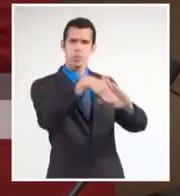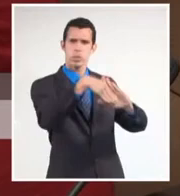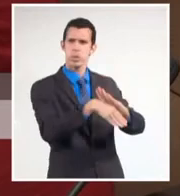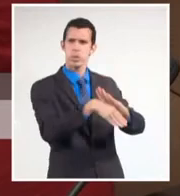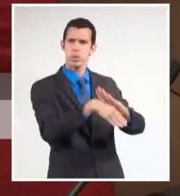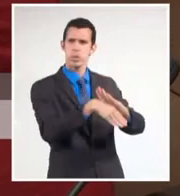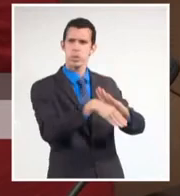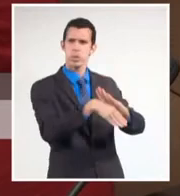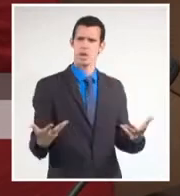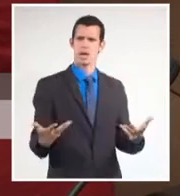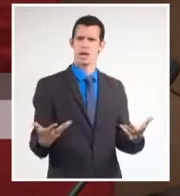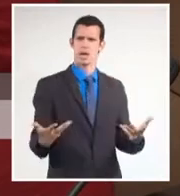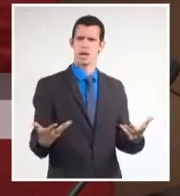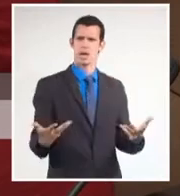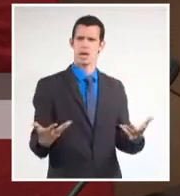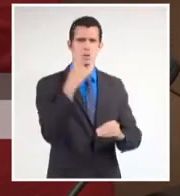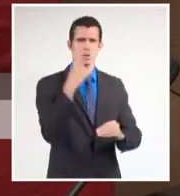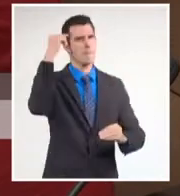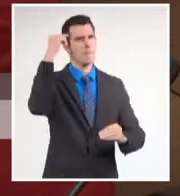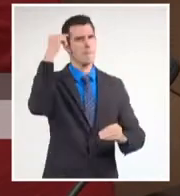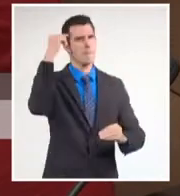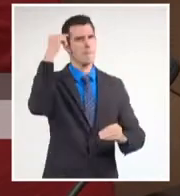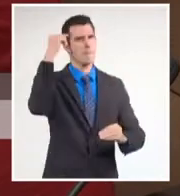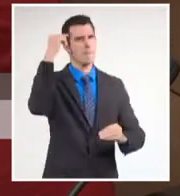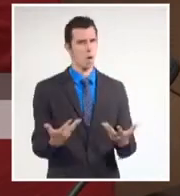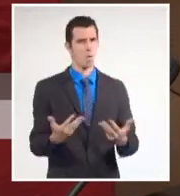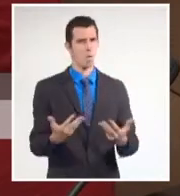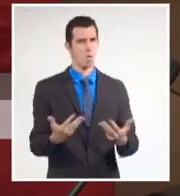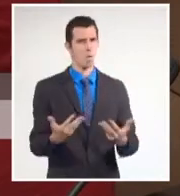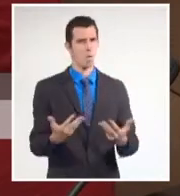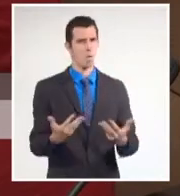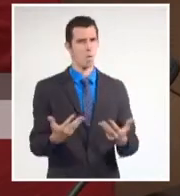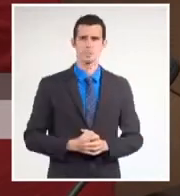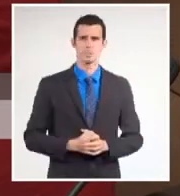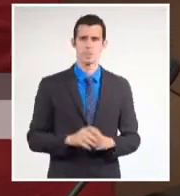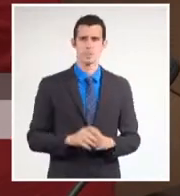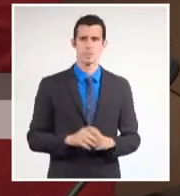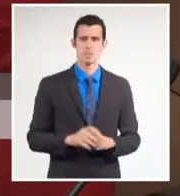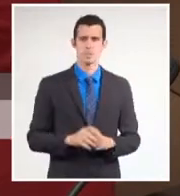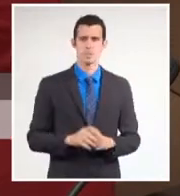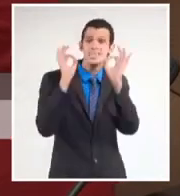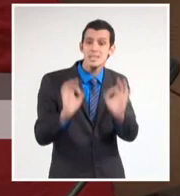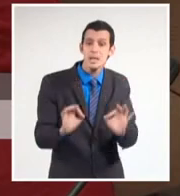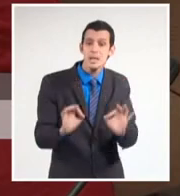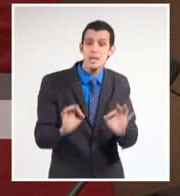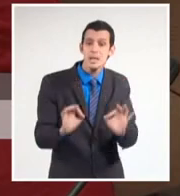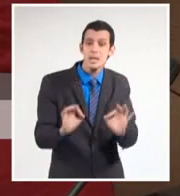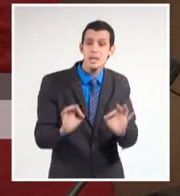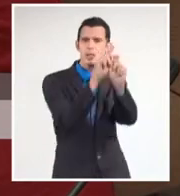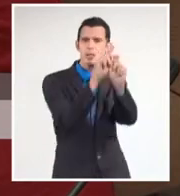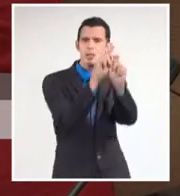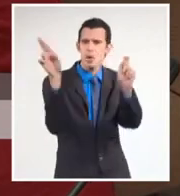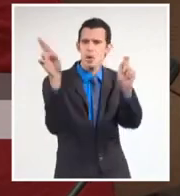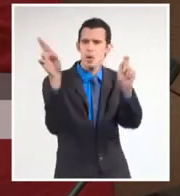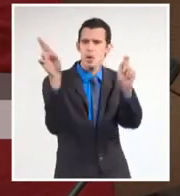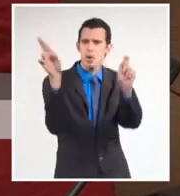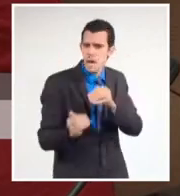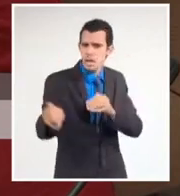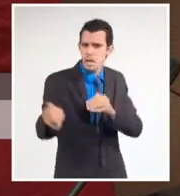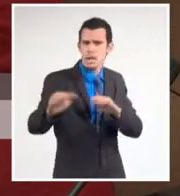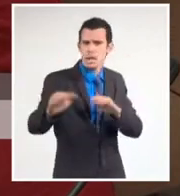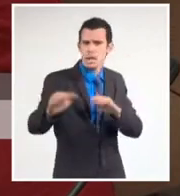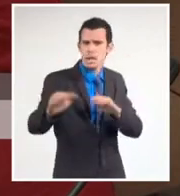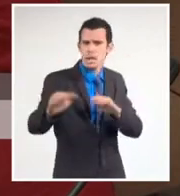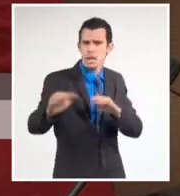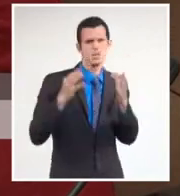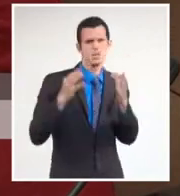yo creo que también es importante. De un sector que ha estado siempre al lado de la revolución en los buenos y difíciles momentos, y yo